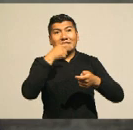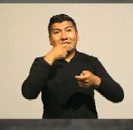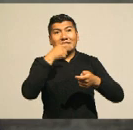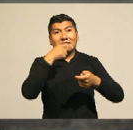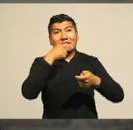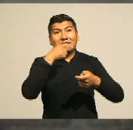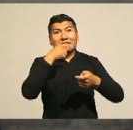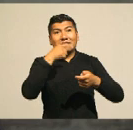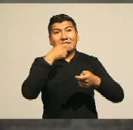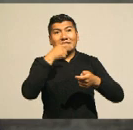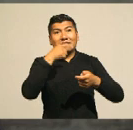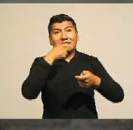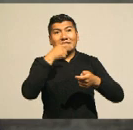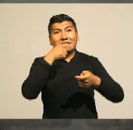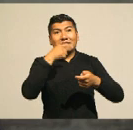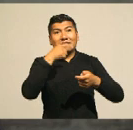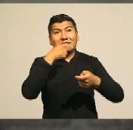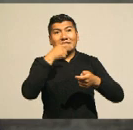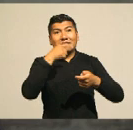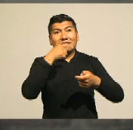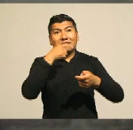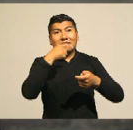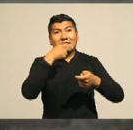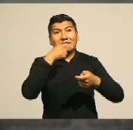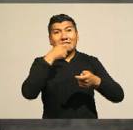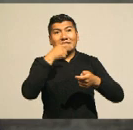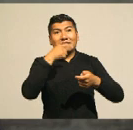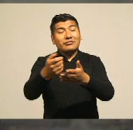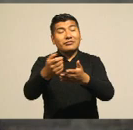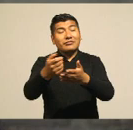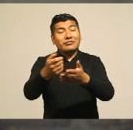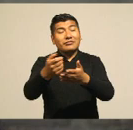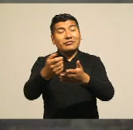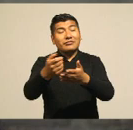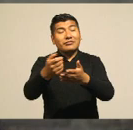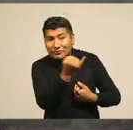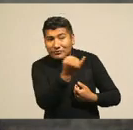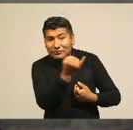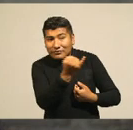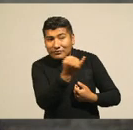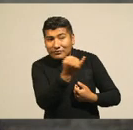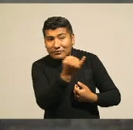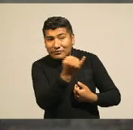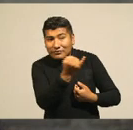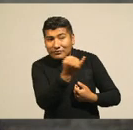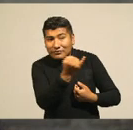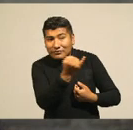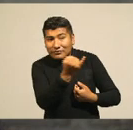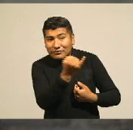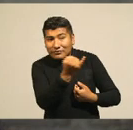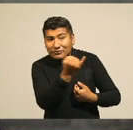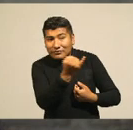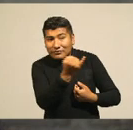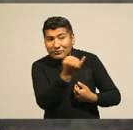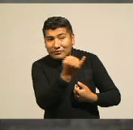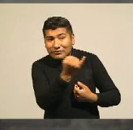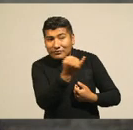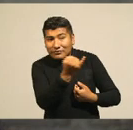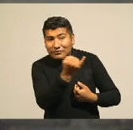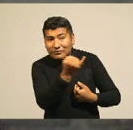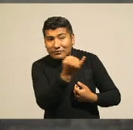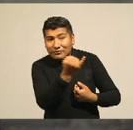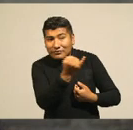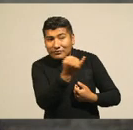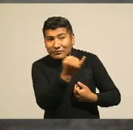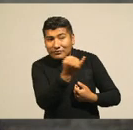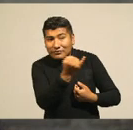bienaventurados los que ayudan a que venga la paz de Dios a nuestras vidas, a nuestro corazón,